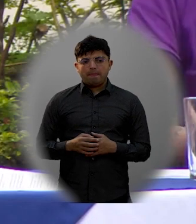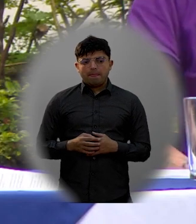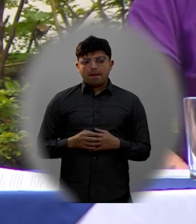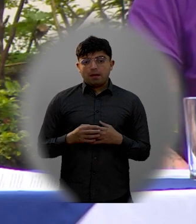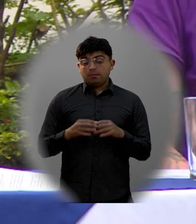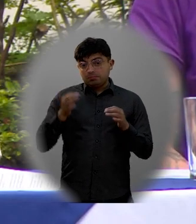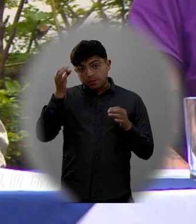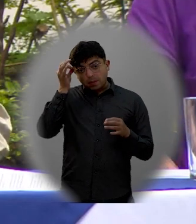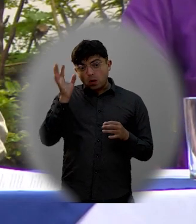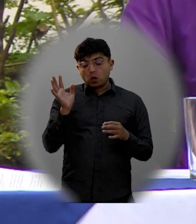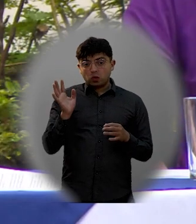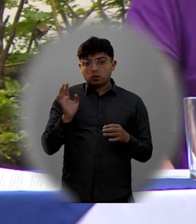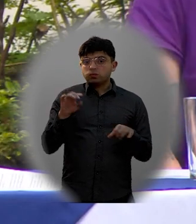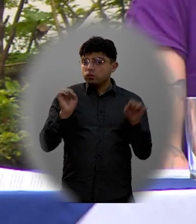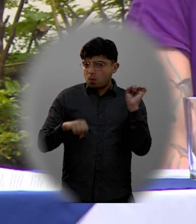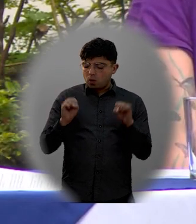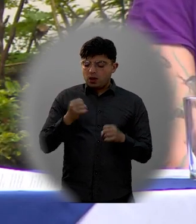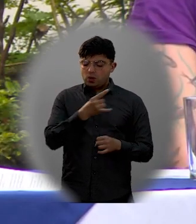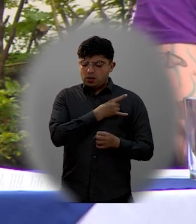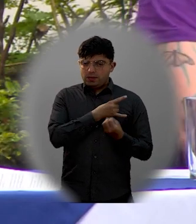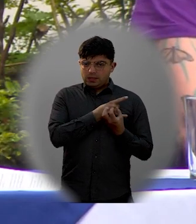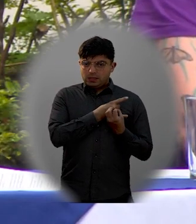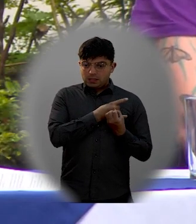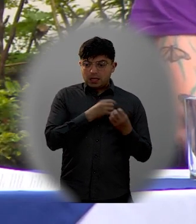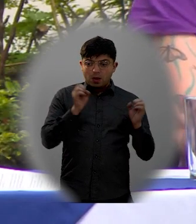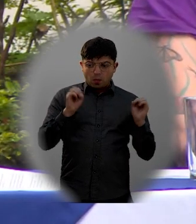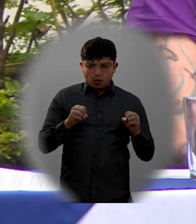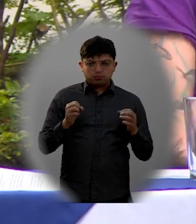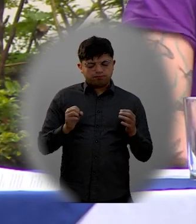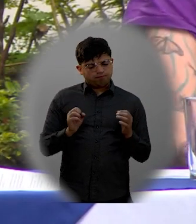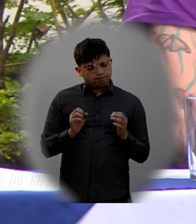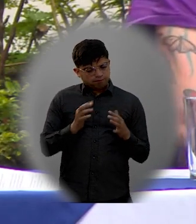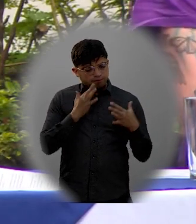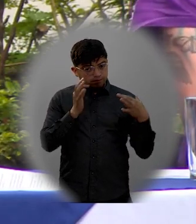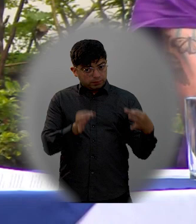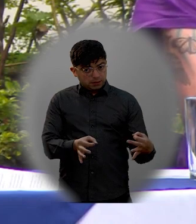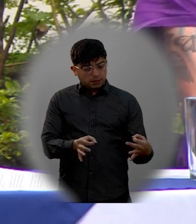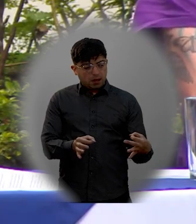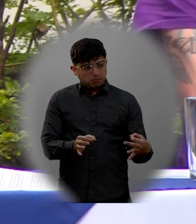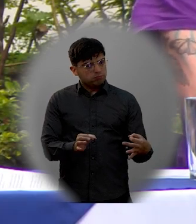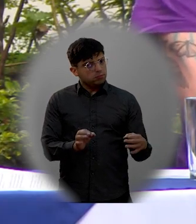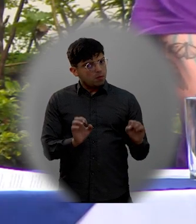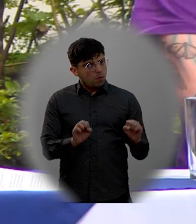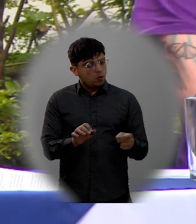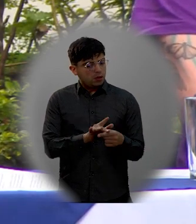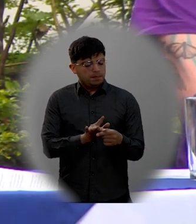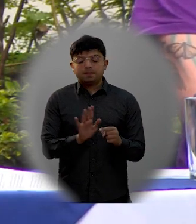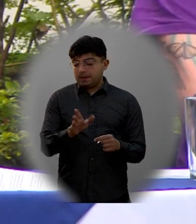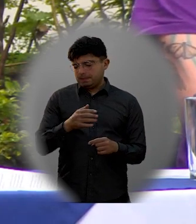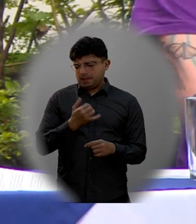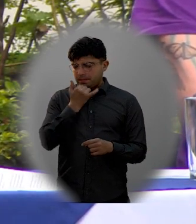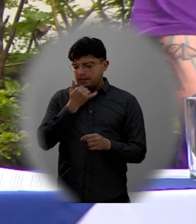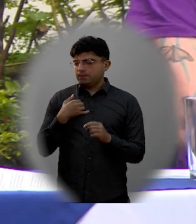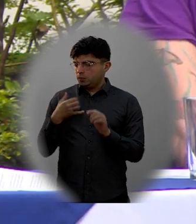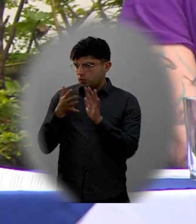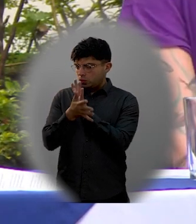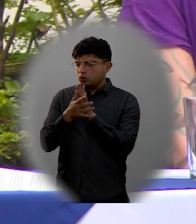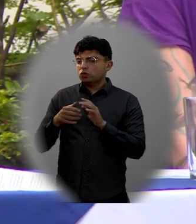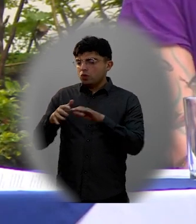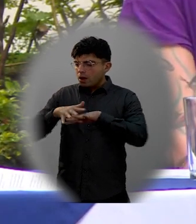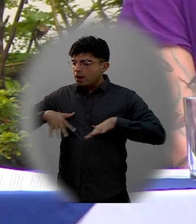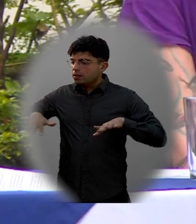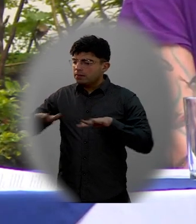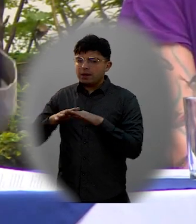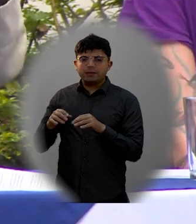que quizá pudiese la universidad tomarse en serio, porque les cuento, yo vengo de muchos espacios y debates